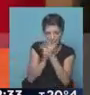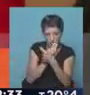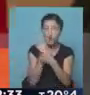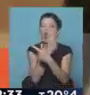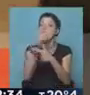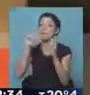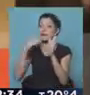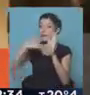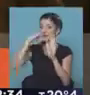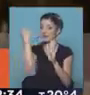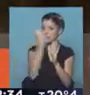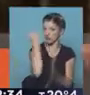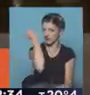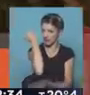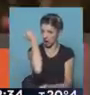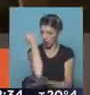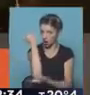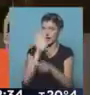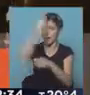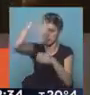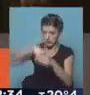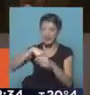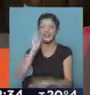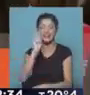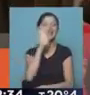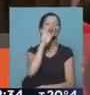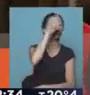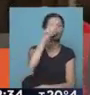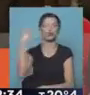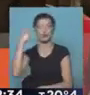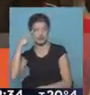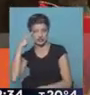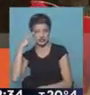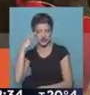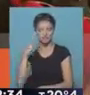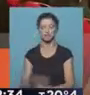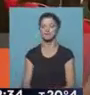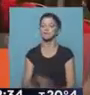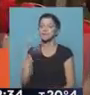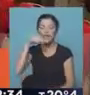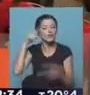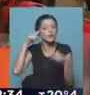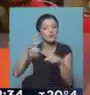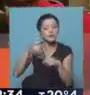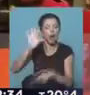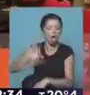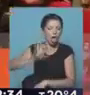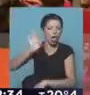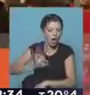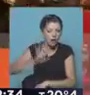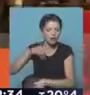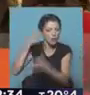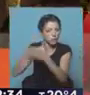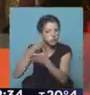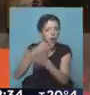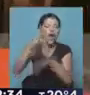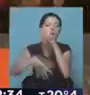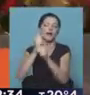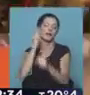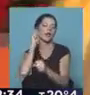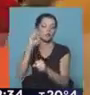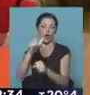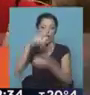mundo, China y Estados Unidos. Un ambicioso objetivo que tardó en llegar, pero que ahora se concretó tras